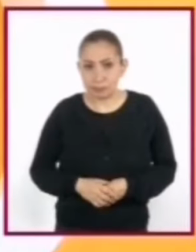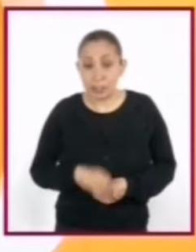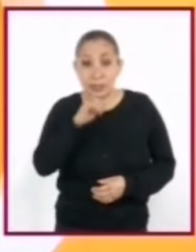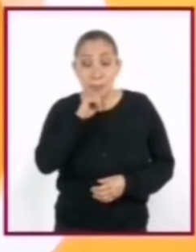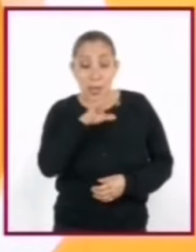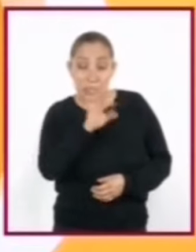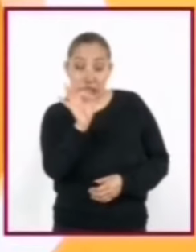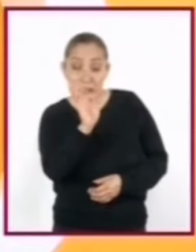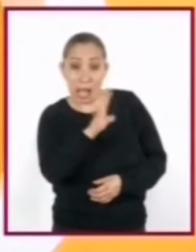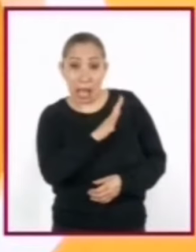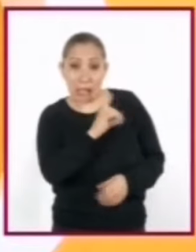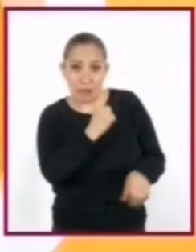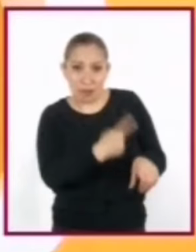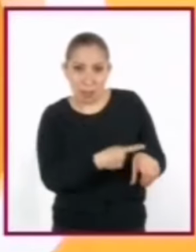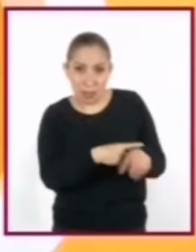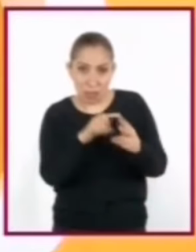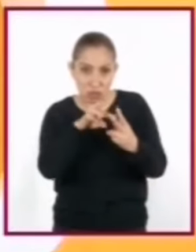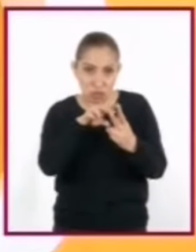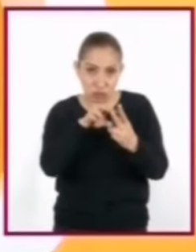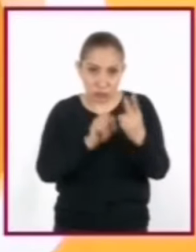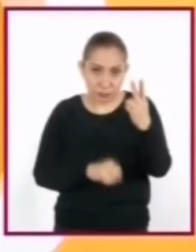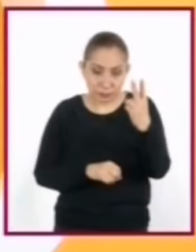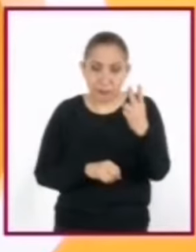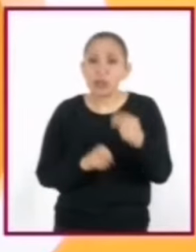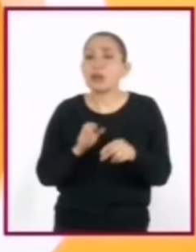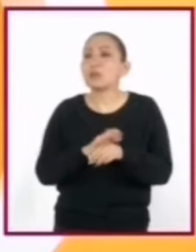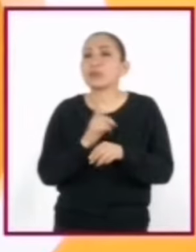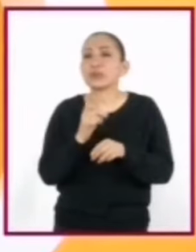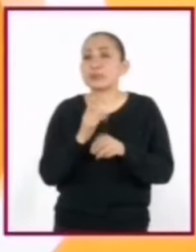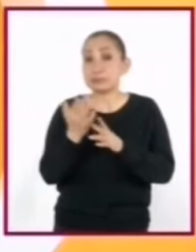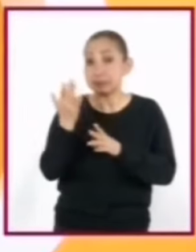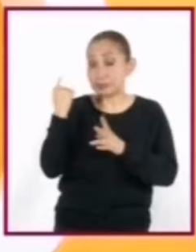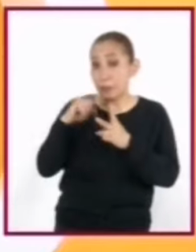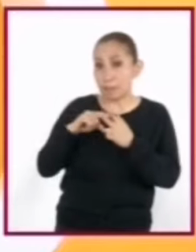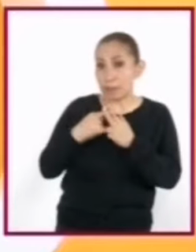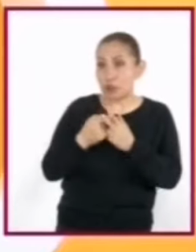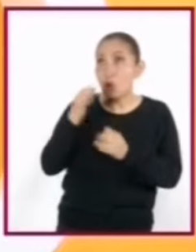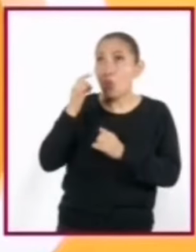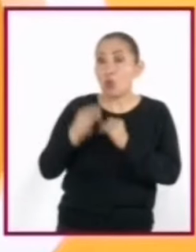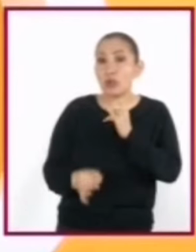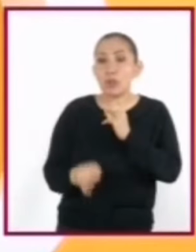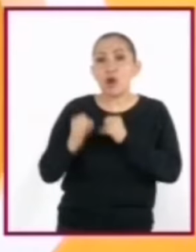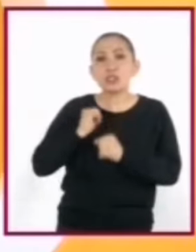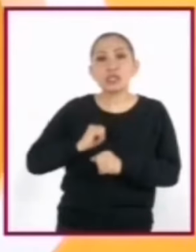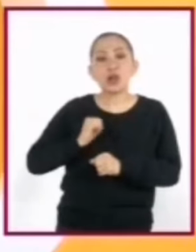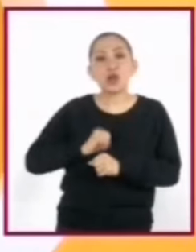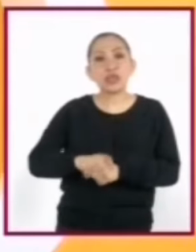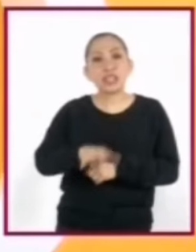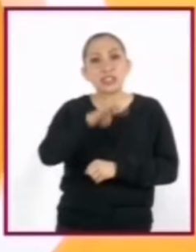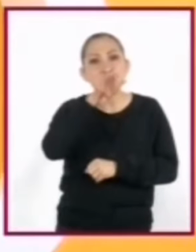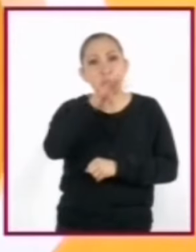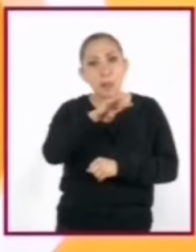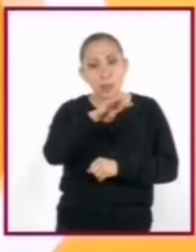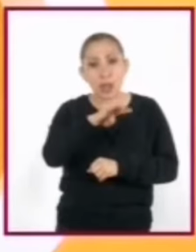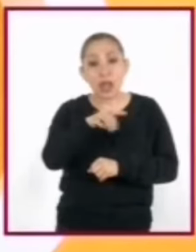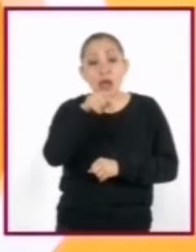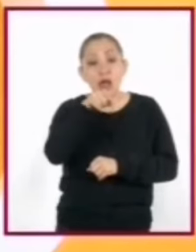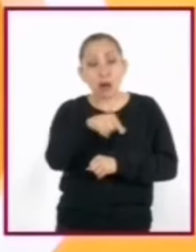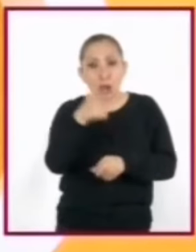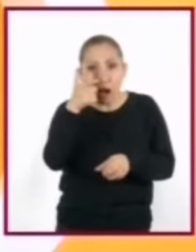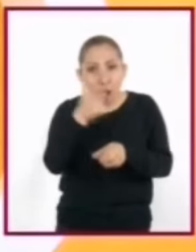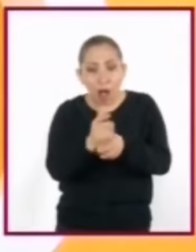en presencia de alguna enfermedad. Y esto se originó a finales del siglo XIX con